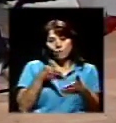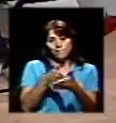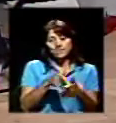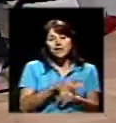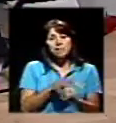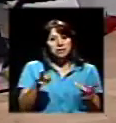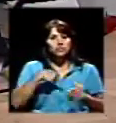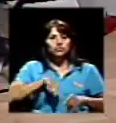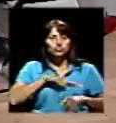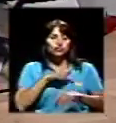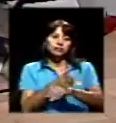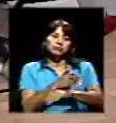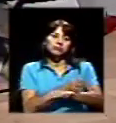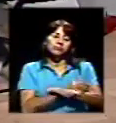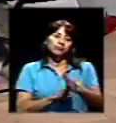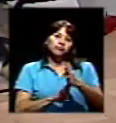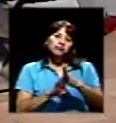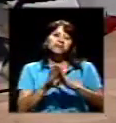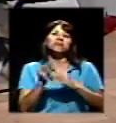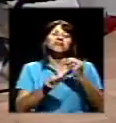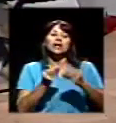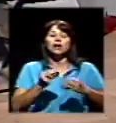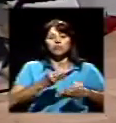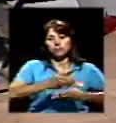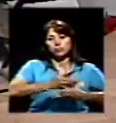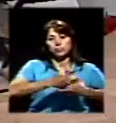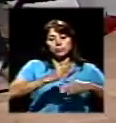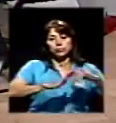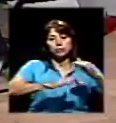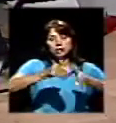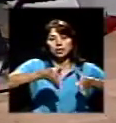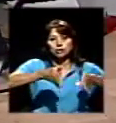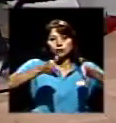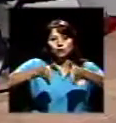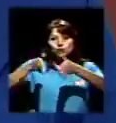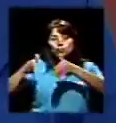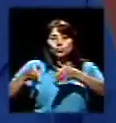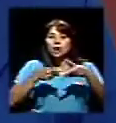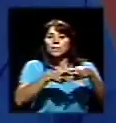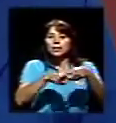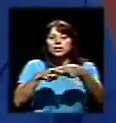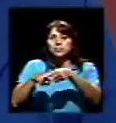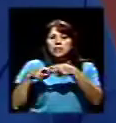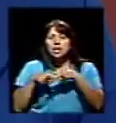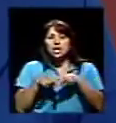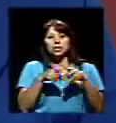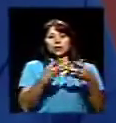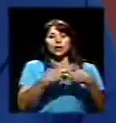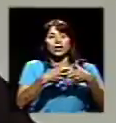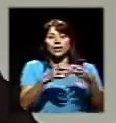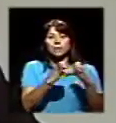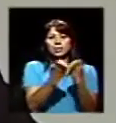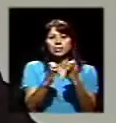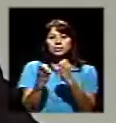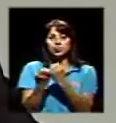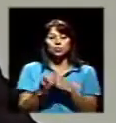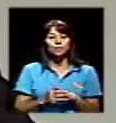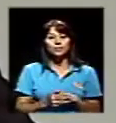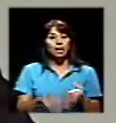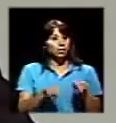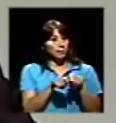ido creciendo en infraestructura, en mantenimiento, en equipamiento para la prestación de los tecnología. Servicios.